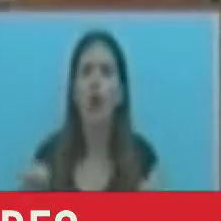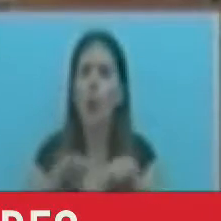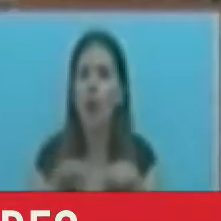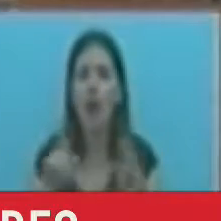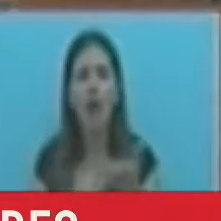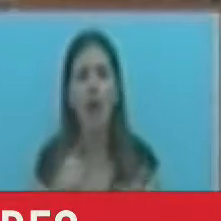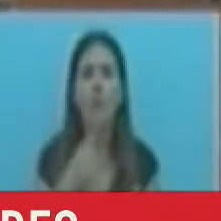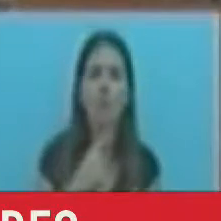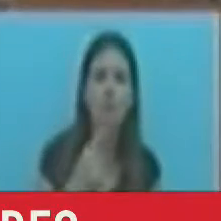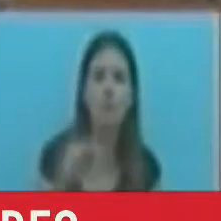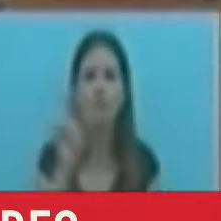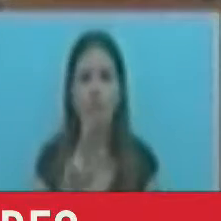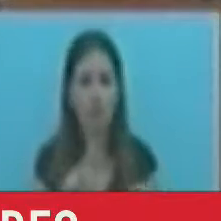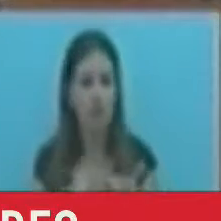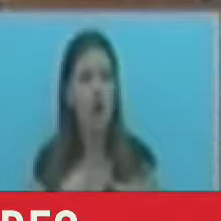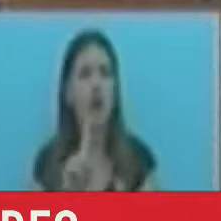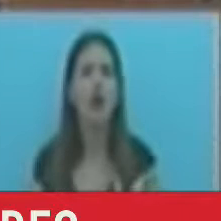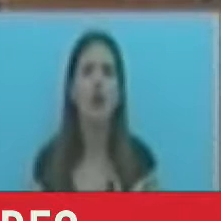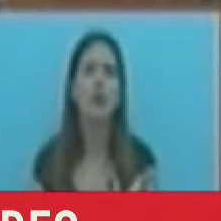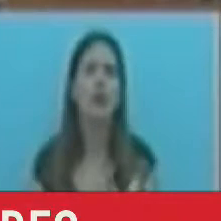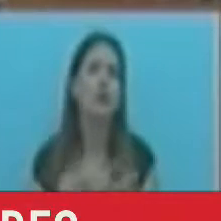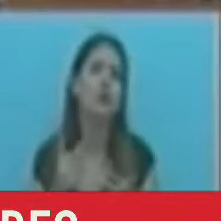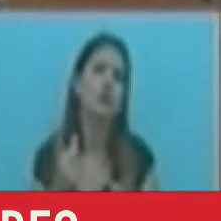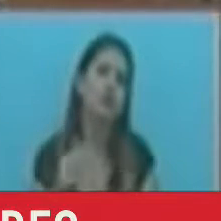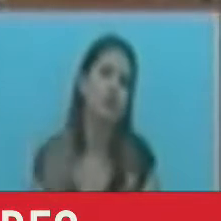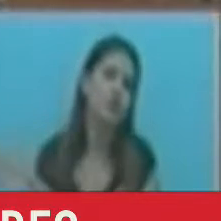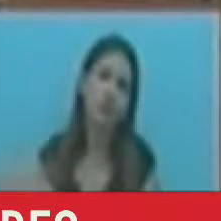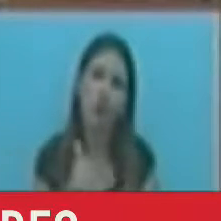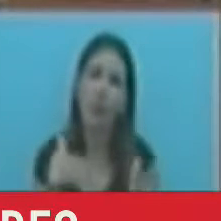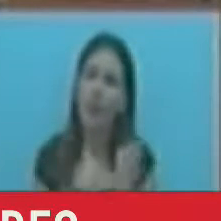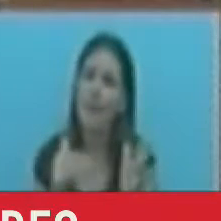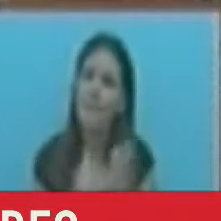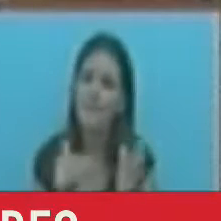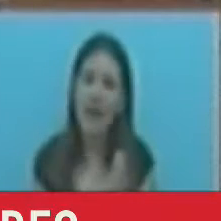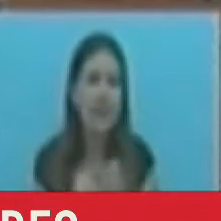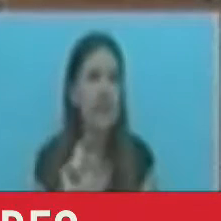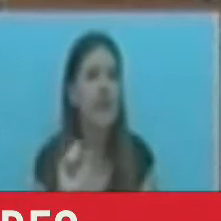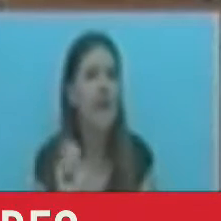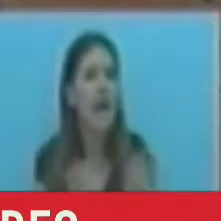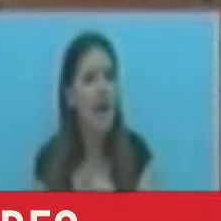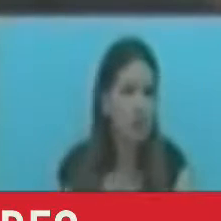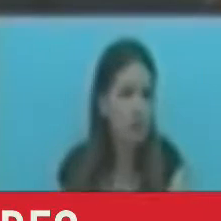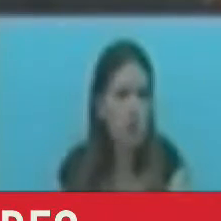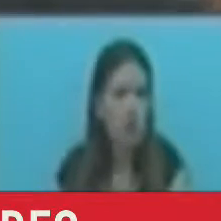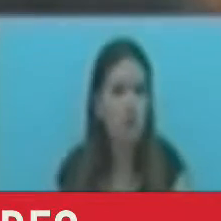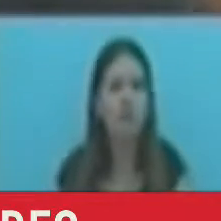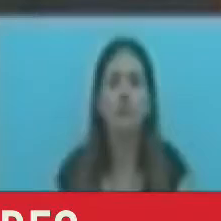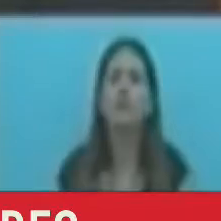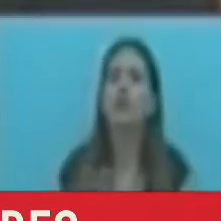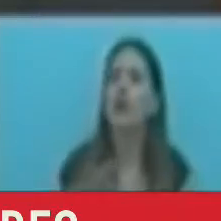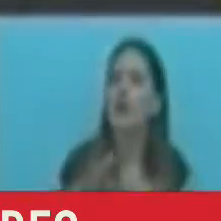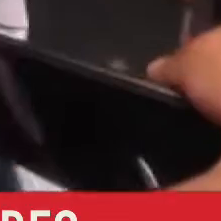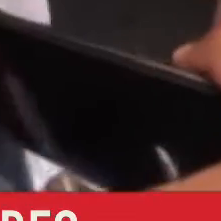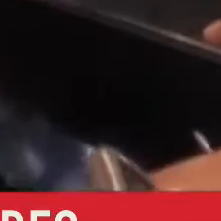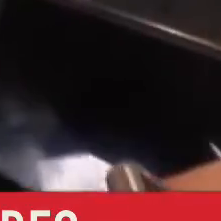que es un proyecto de reforma. ¿Promover, gobernador, la aprobación de un proyecto para que la justicia santafesina pueda perseguir el narcomenudeo? Sí,